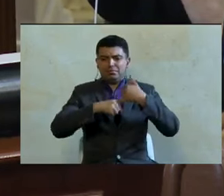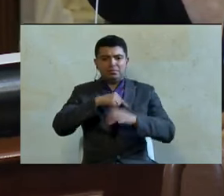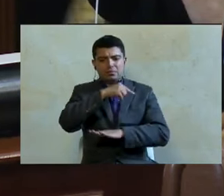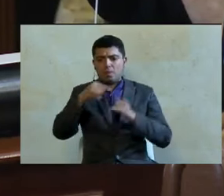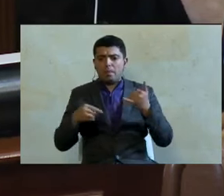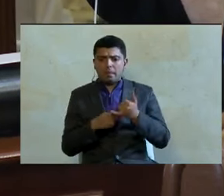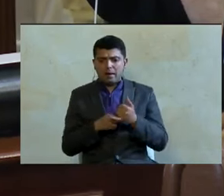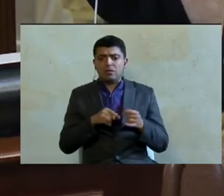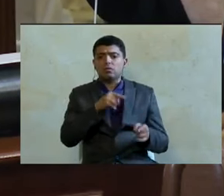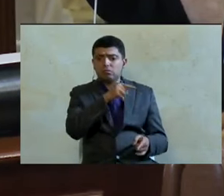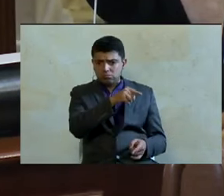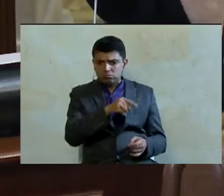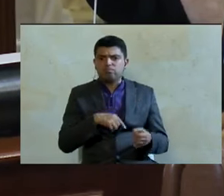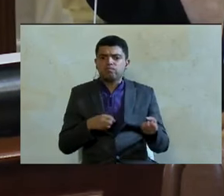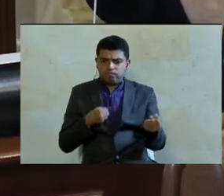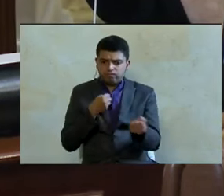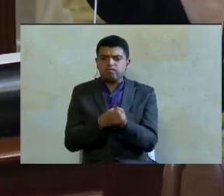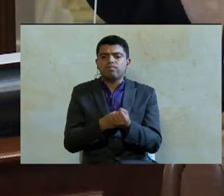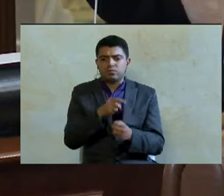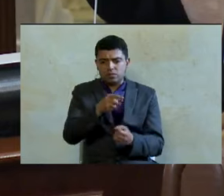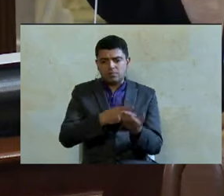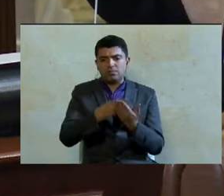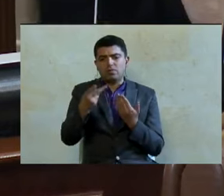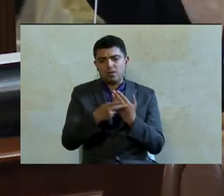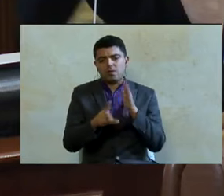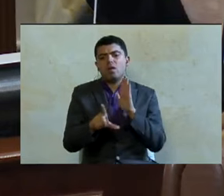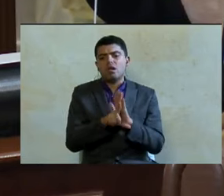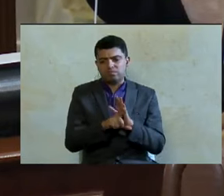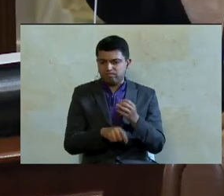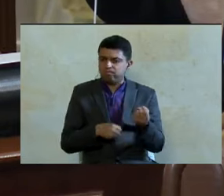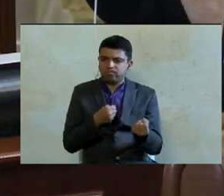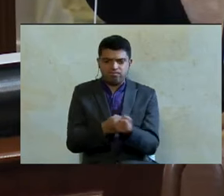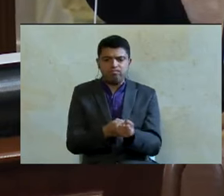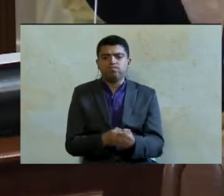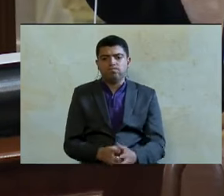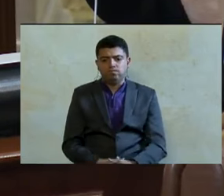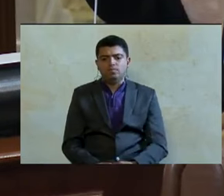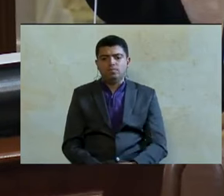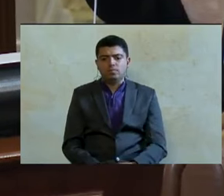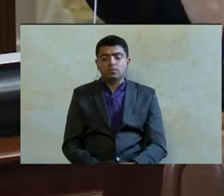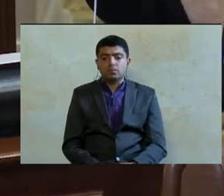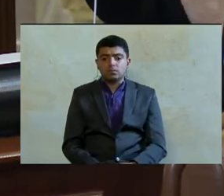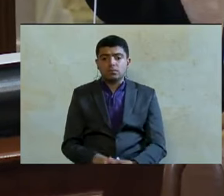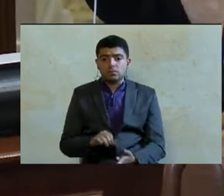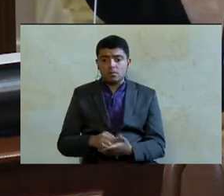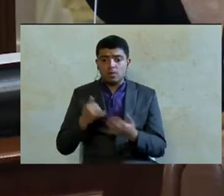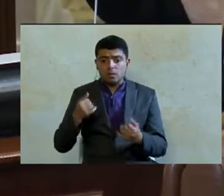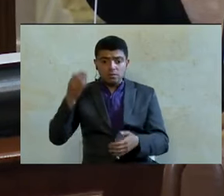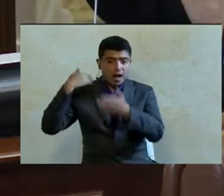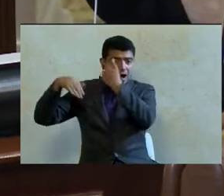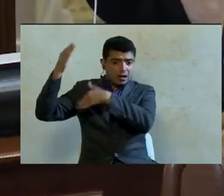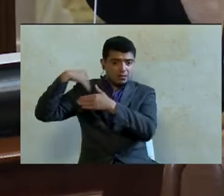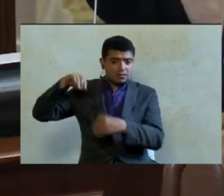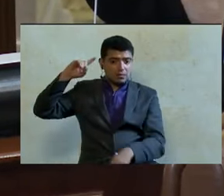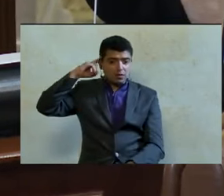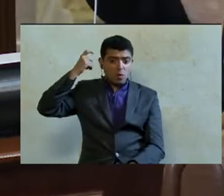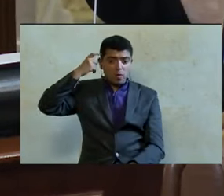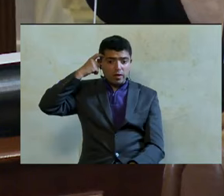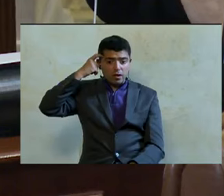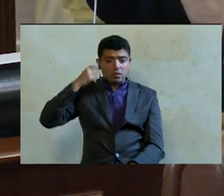deberíamos apoyar este proyecto de ley como sea que el los gobiernos anteriores